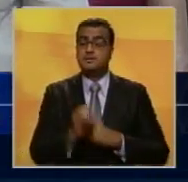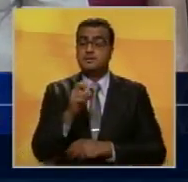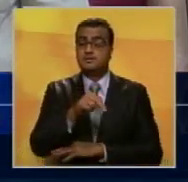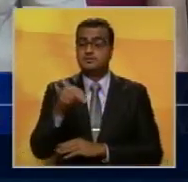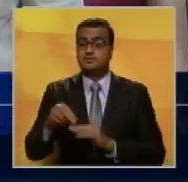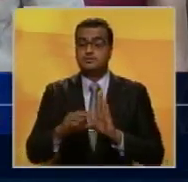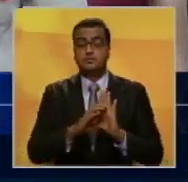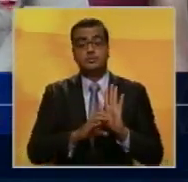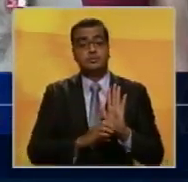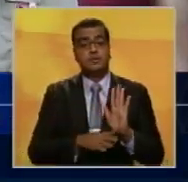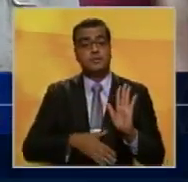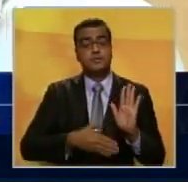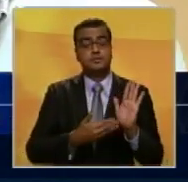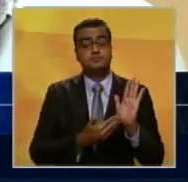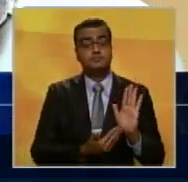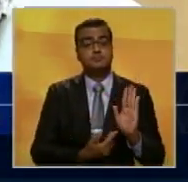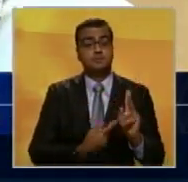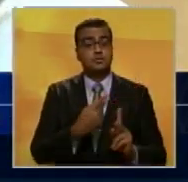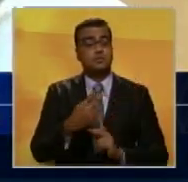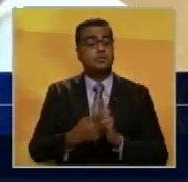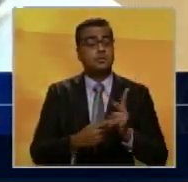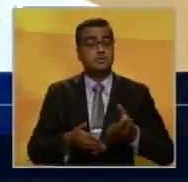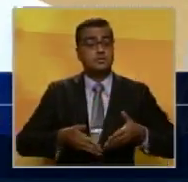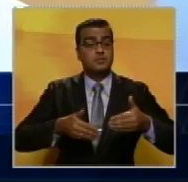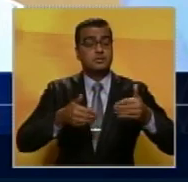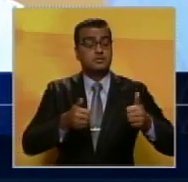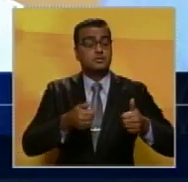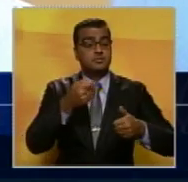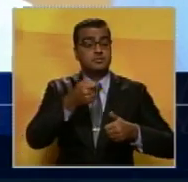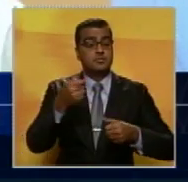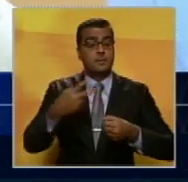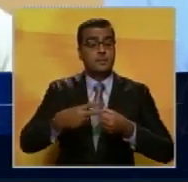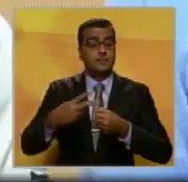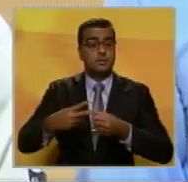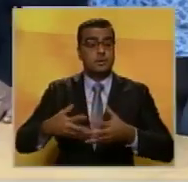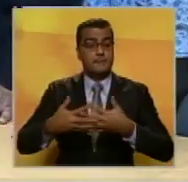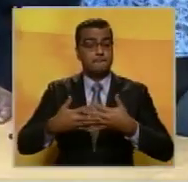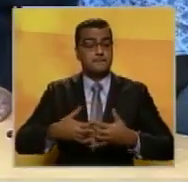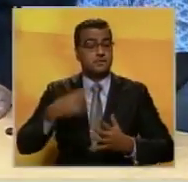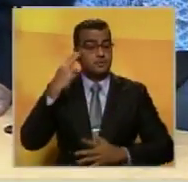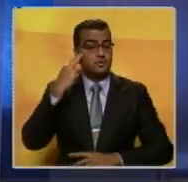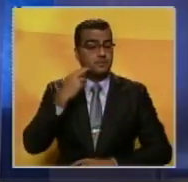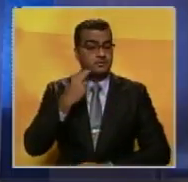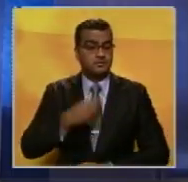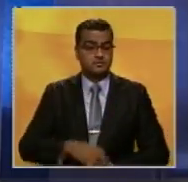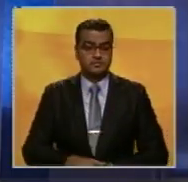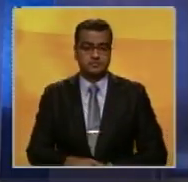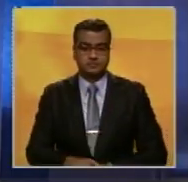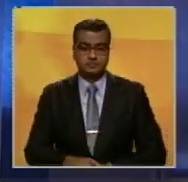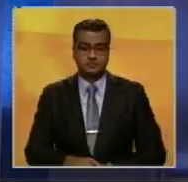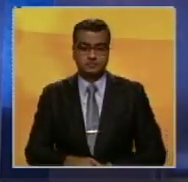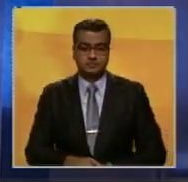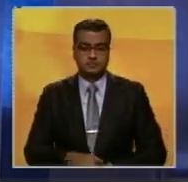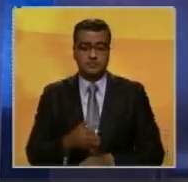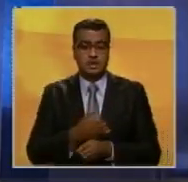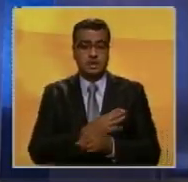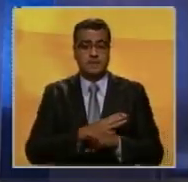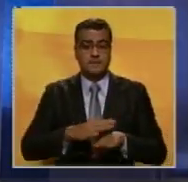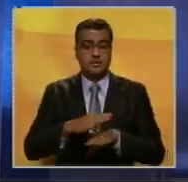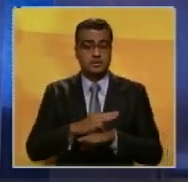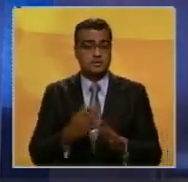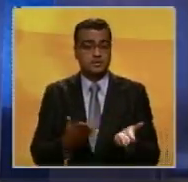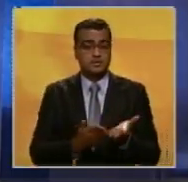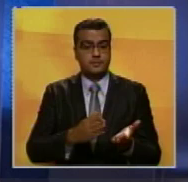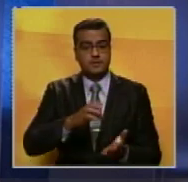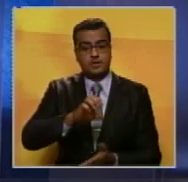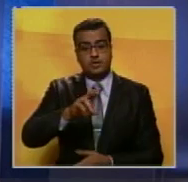Nacional Constituyente se plasme el modelo productivo para el superamiento del rentismo petrolero de las empresas del Estado Bolívar. El exministro de